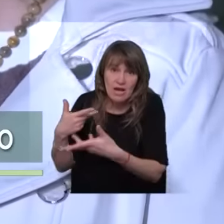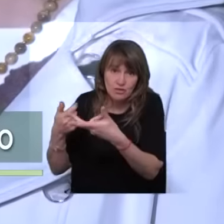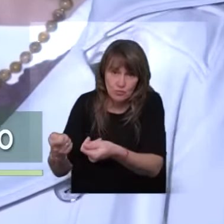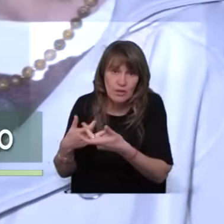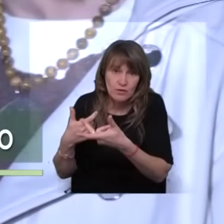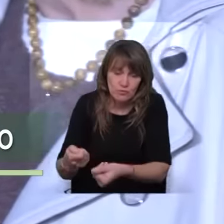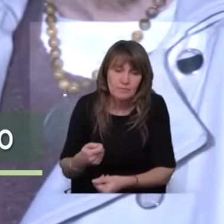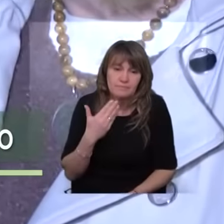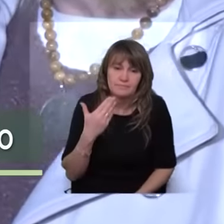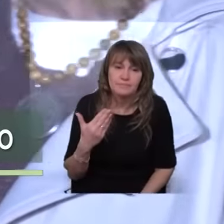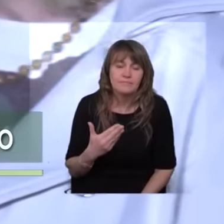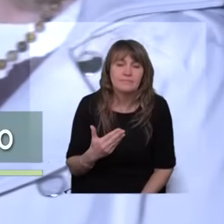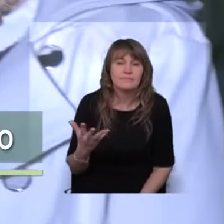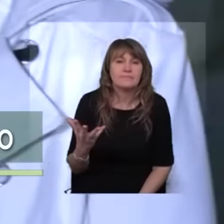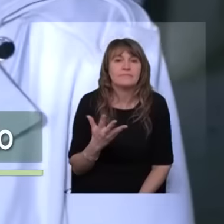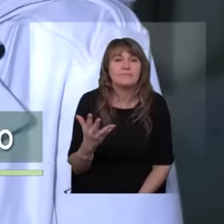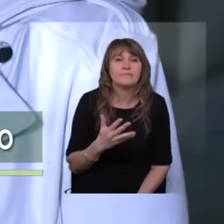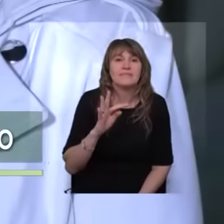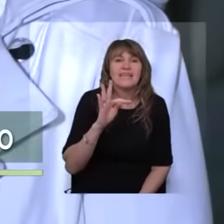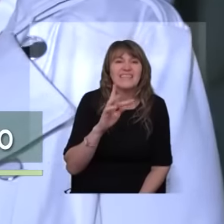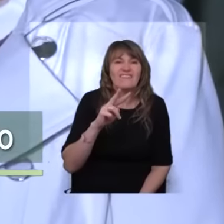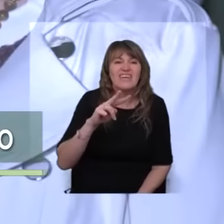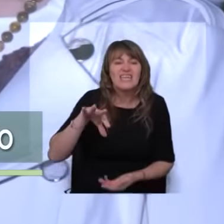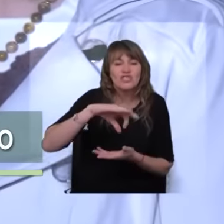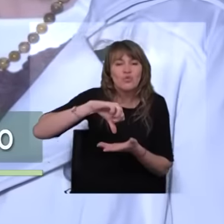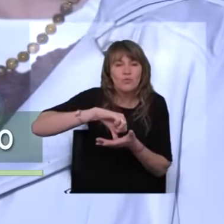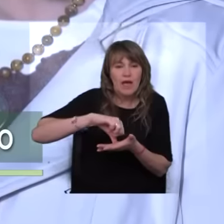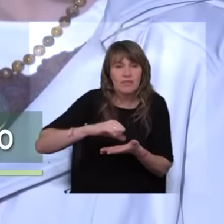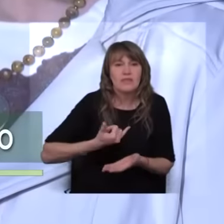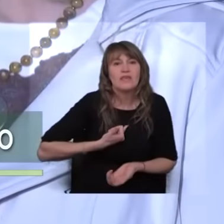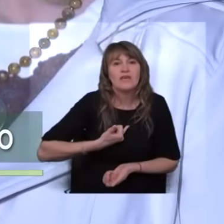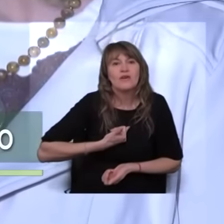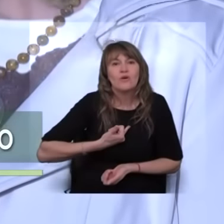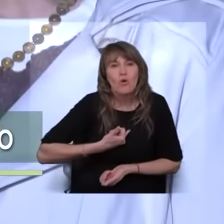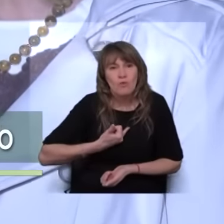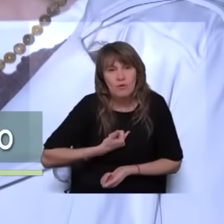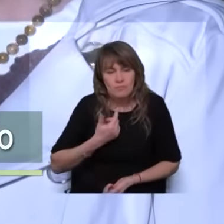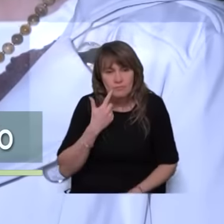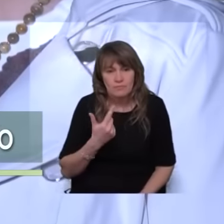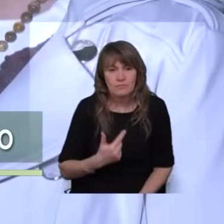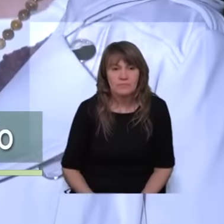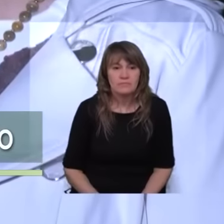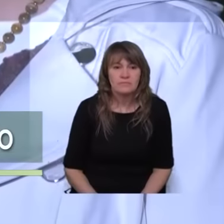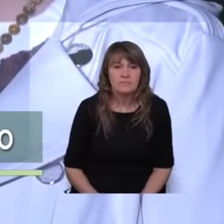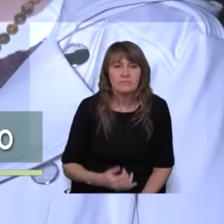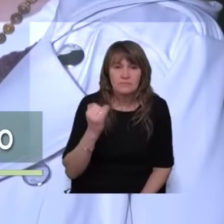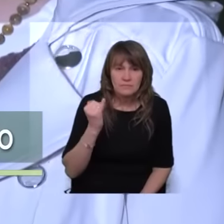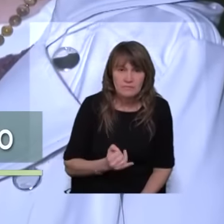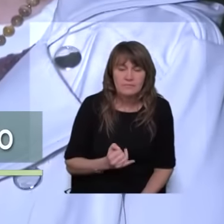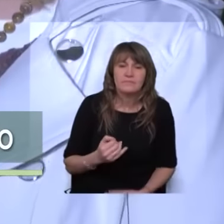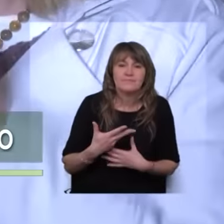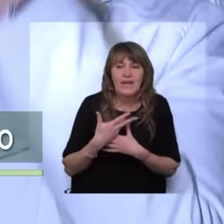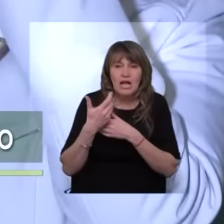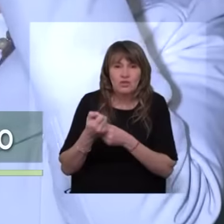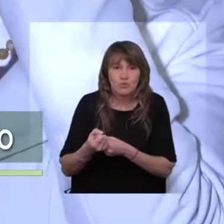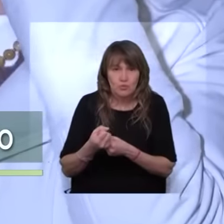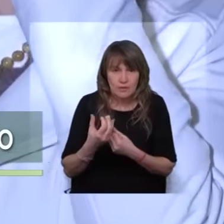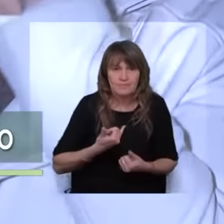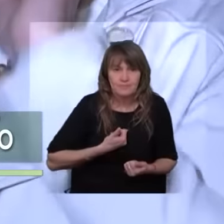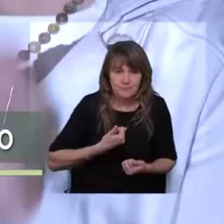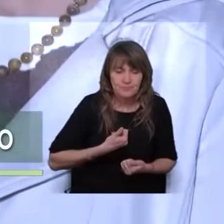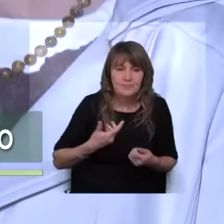órdenes estamos en vivo para tv ciudad cómo va a ser este operativo Cómo se va a estar reforzando estos operativos se refuerzan con